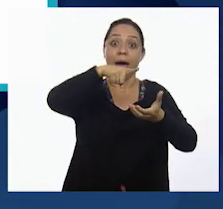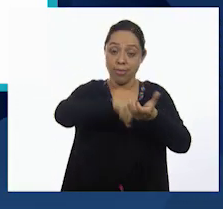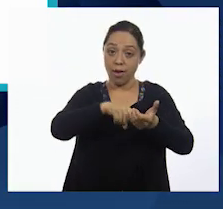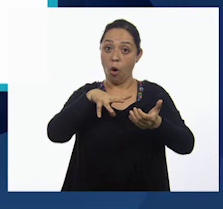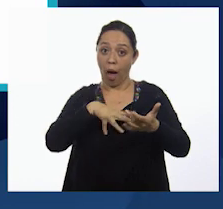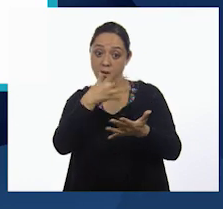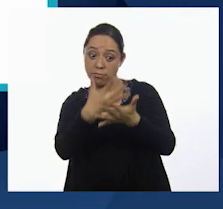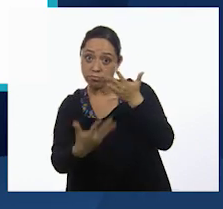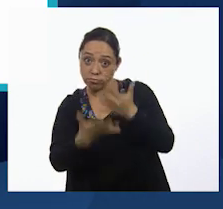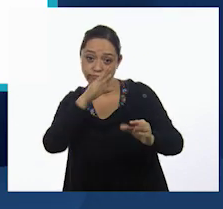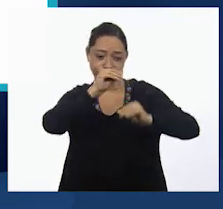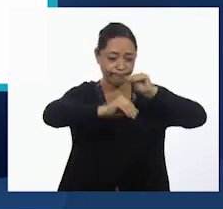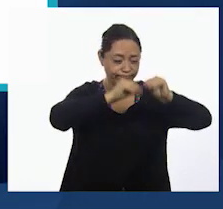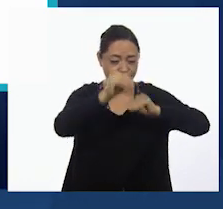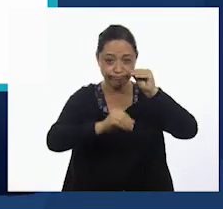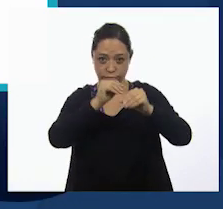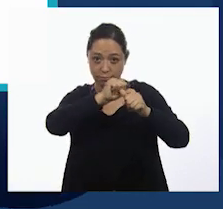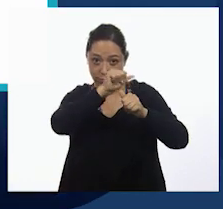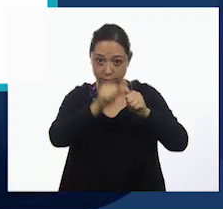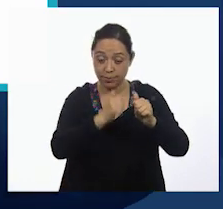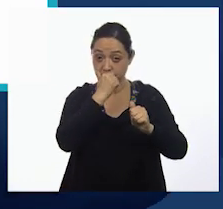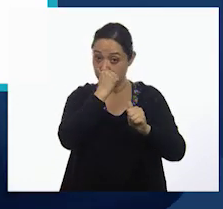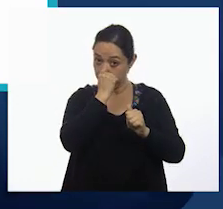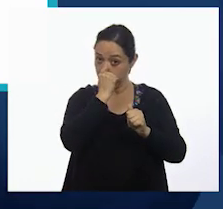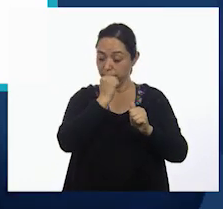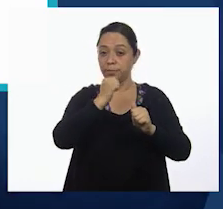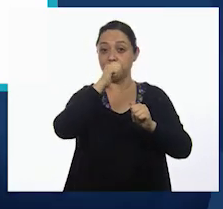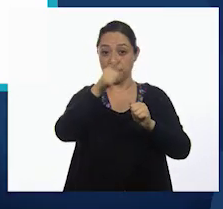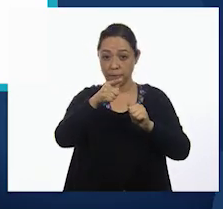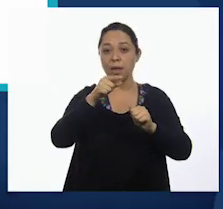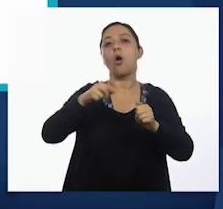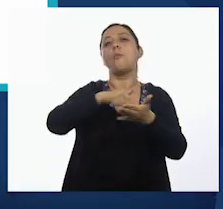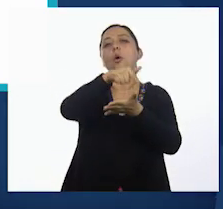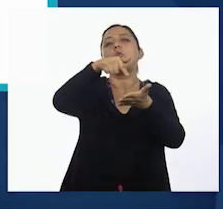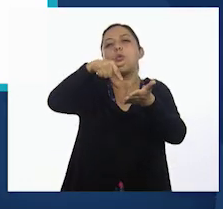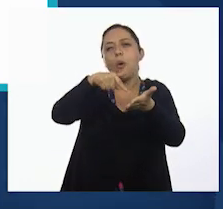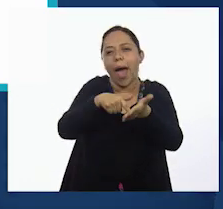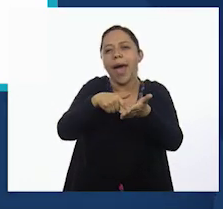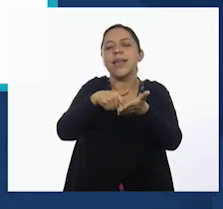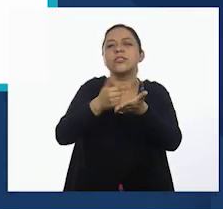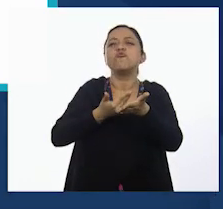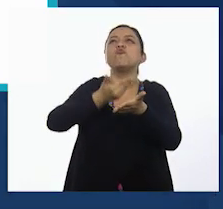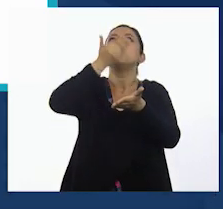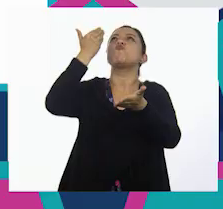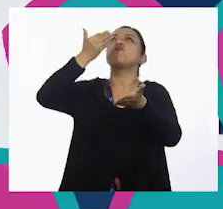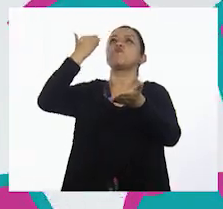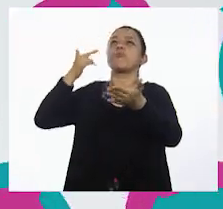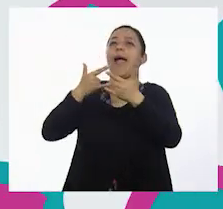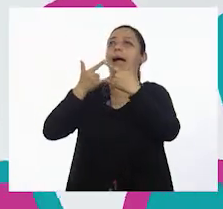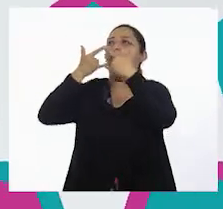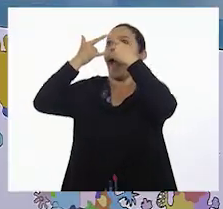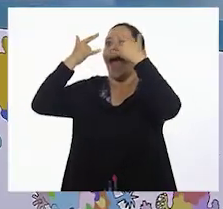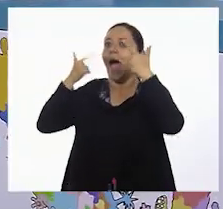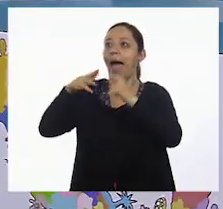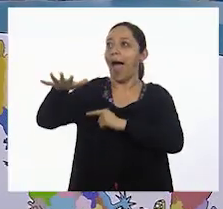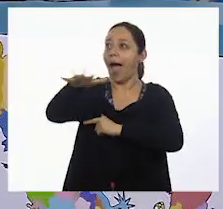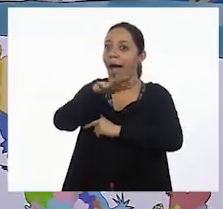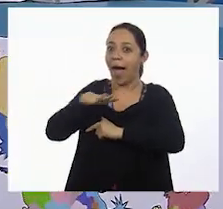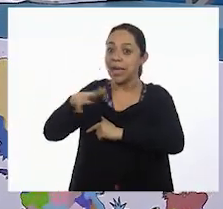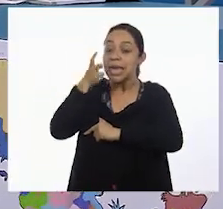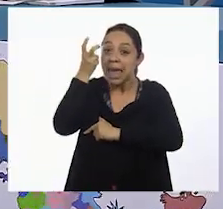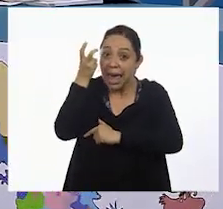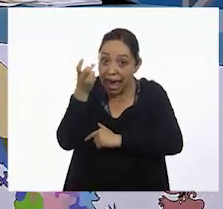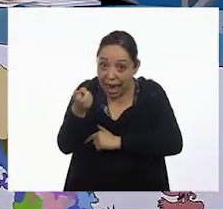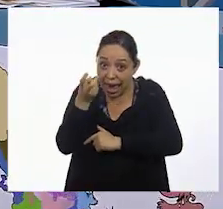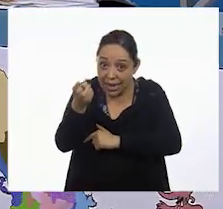artesanías, donde haya sitios de interés así histórico de hace muchos, muchos años o algún pasaje importante de la historia, también lo puedes